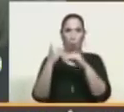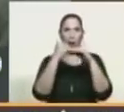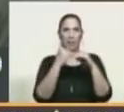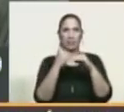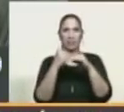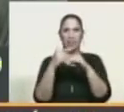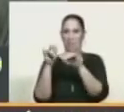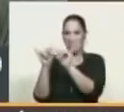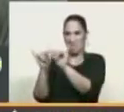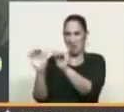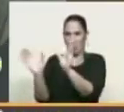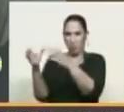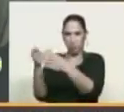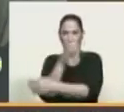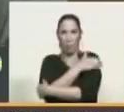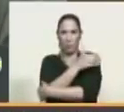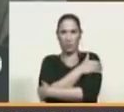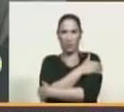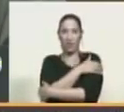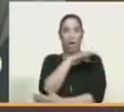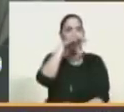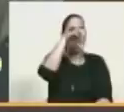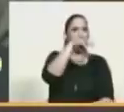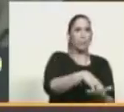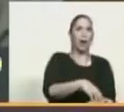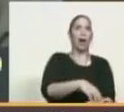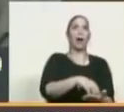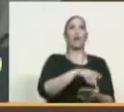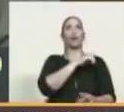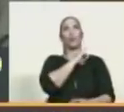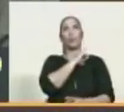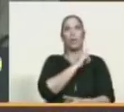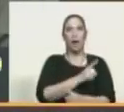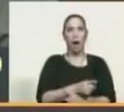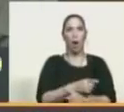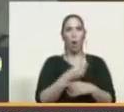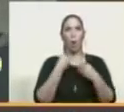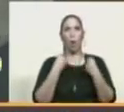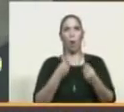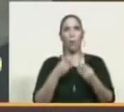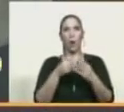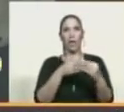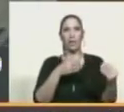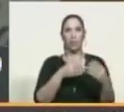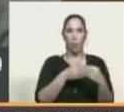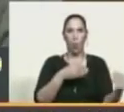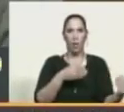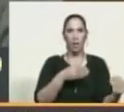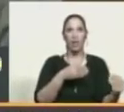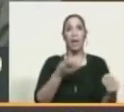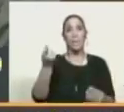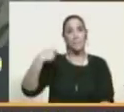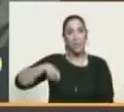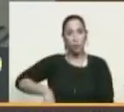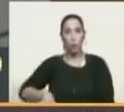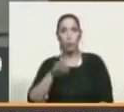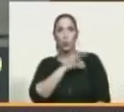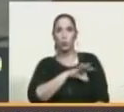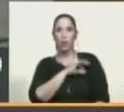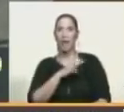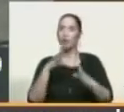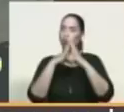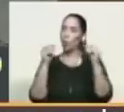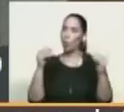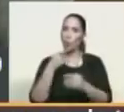Entre ellos y el Estado obligado, todos los dólares que el Estado reciba tienen que ir a la inversión social. Lo ha dicho